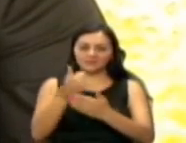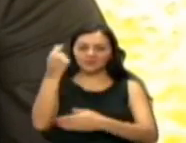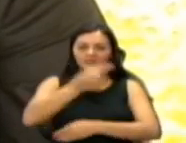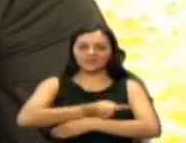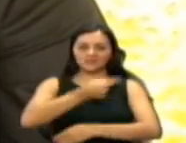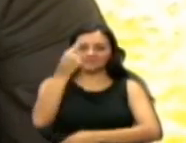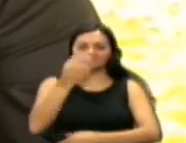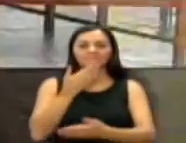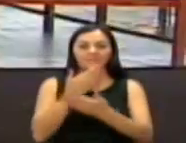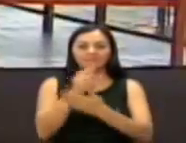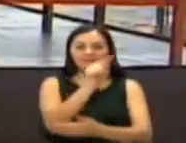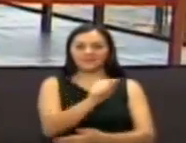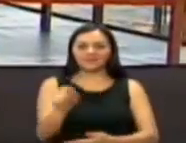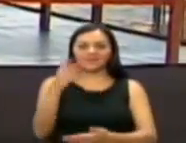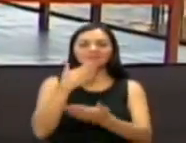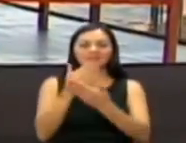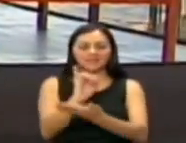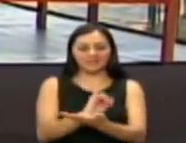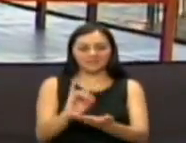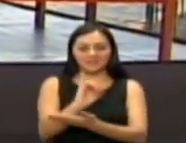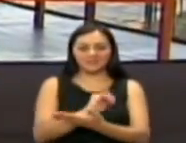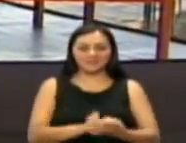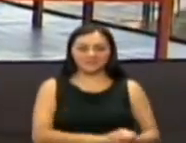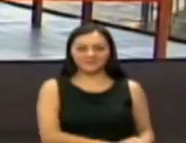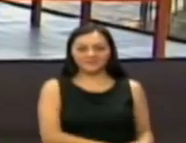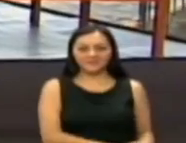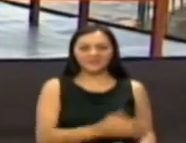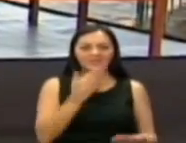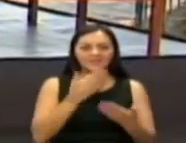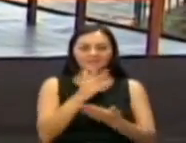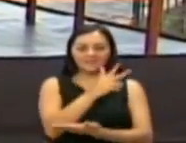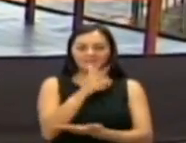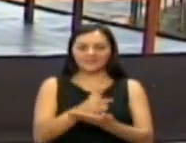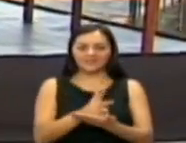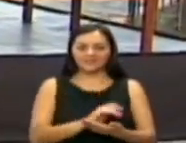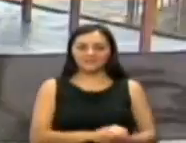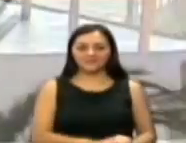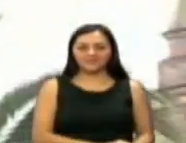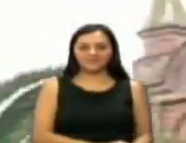día. Gracias a ustedes, gracias Imbabura, gracias Alcalde, gracias a todos. Gracias.